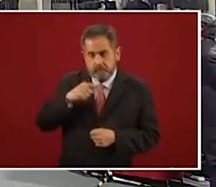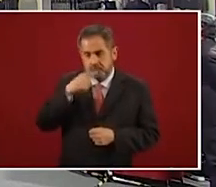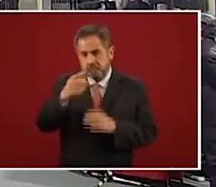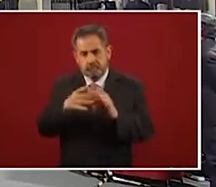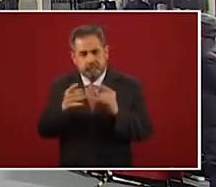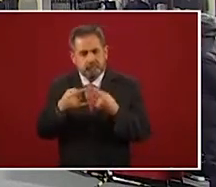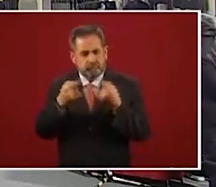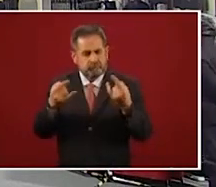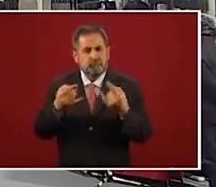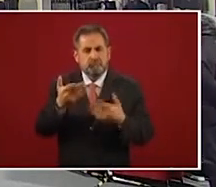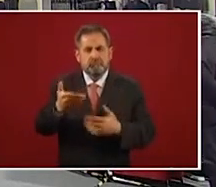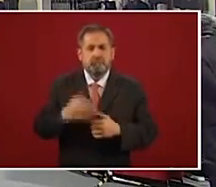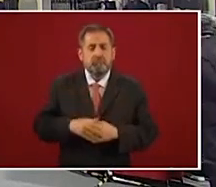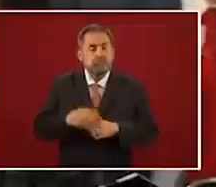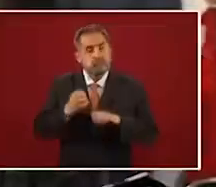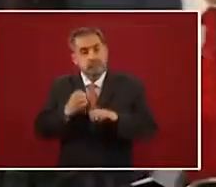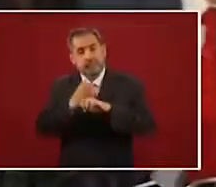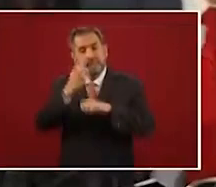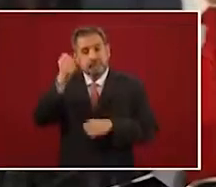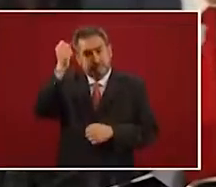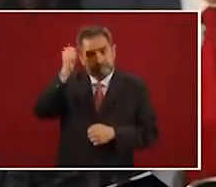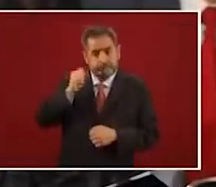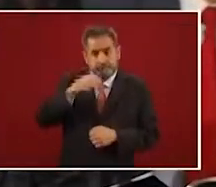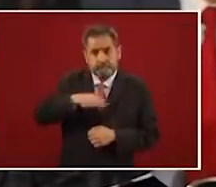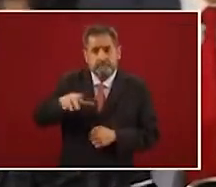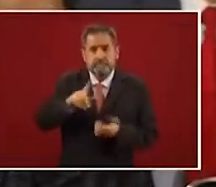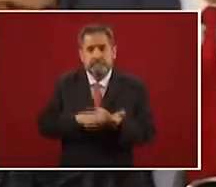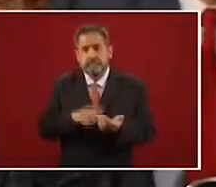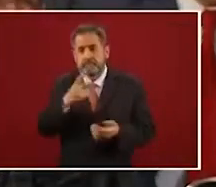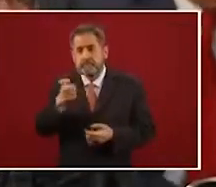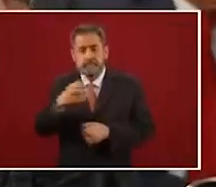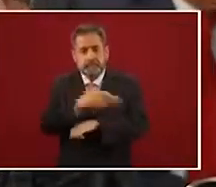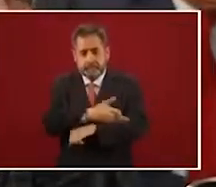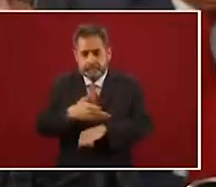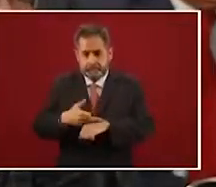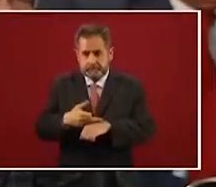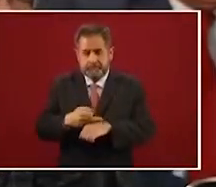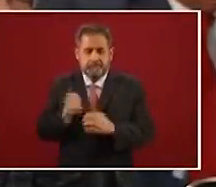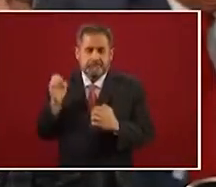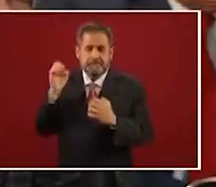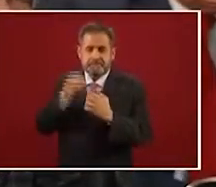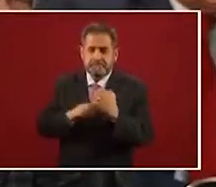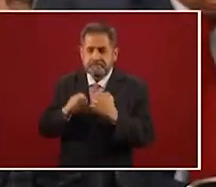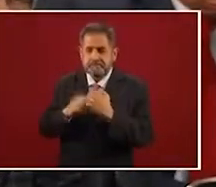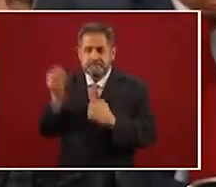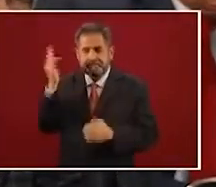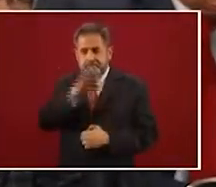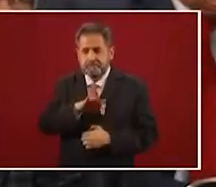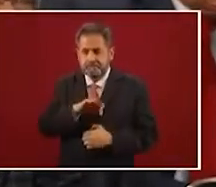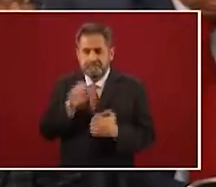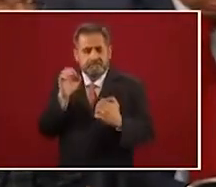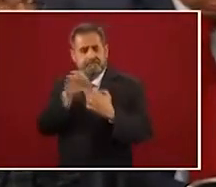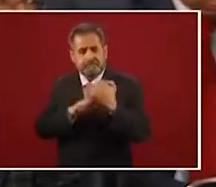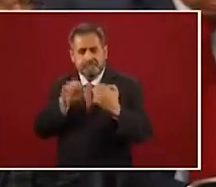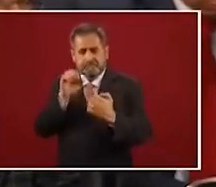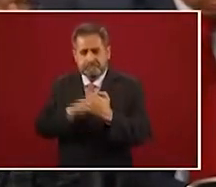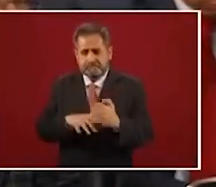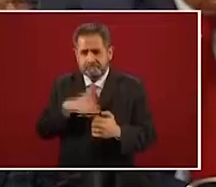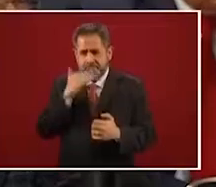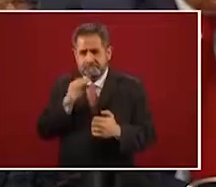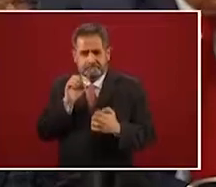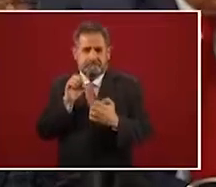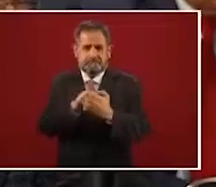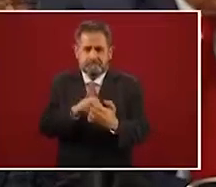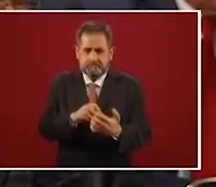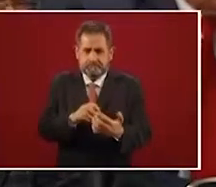la historia. En el estado de Sinaloa hay 1,200 familias que han sido fraudeadas y que se lo quiero exponer para